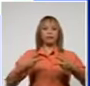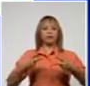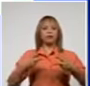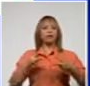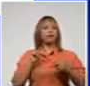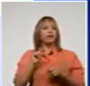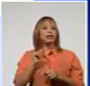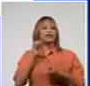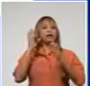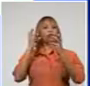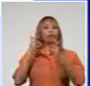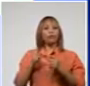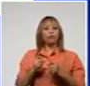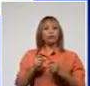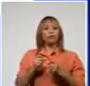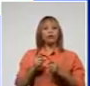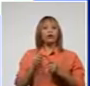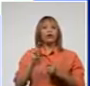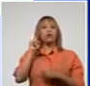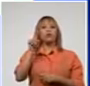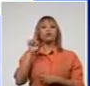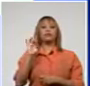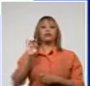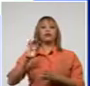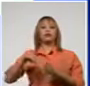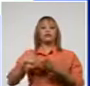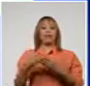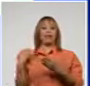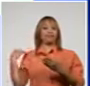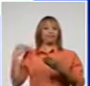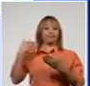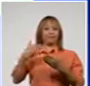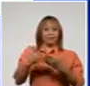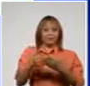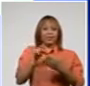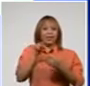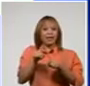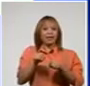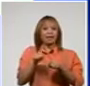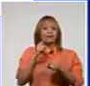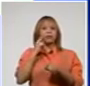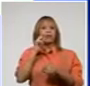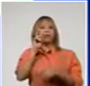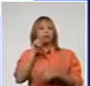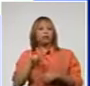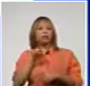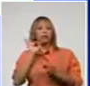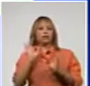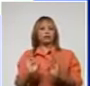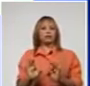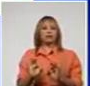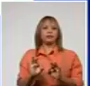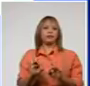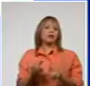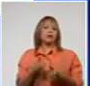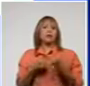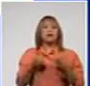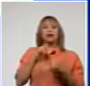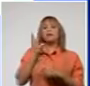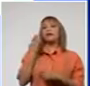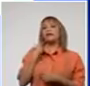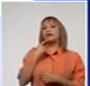el número en los últimos 15 días, que es como lo evaluamos, porque alguien dirá, no, pero es que